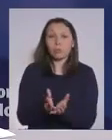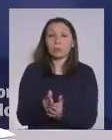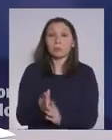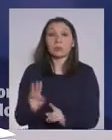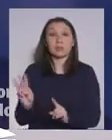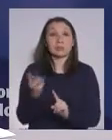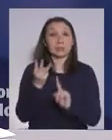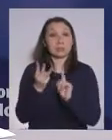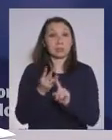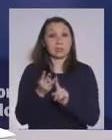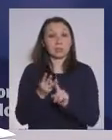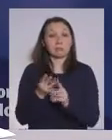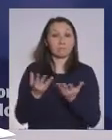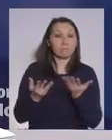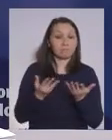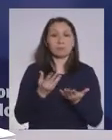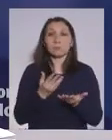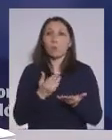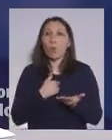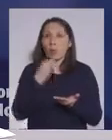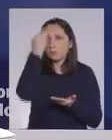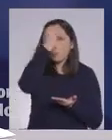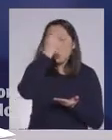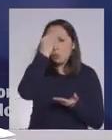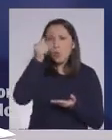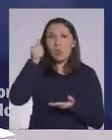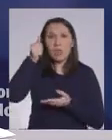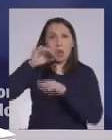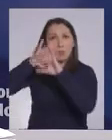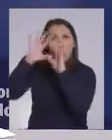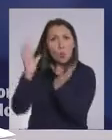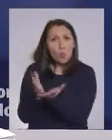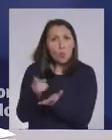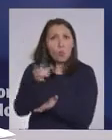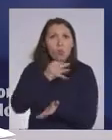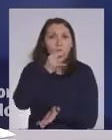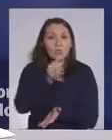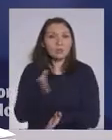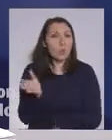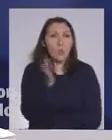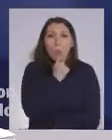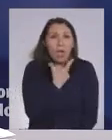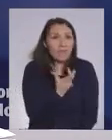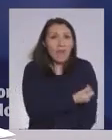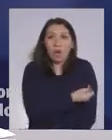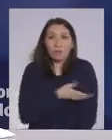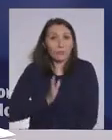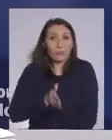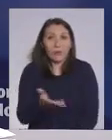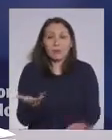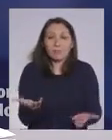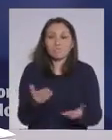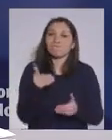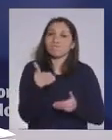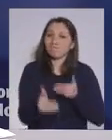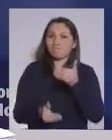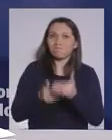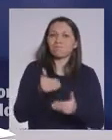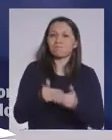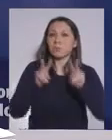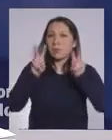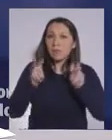tercer la tercera aprensión del director mundial es que todavía no tenemos vacuna por lo tanto tenemos que avanzar